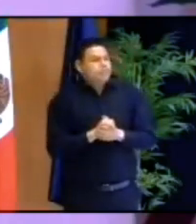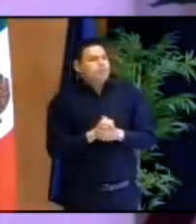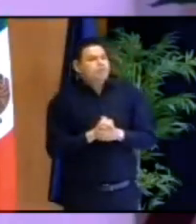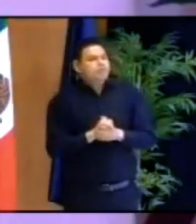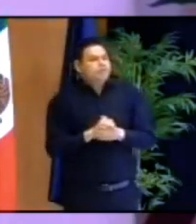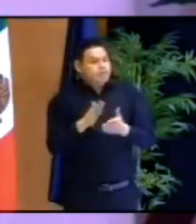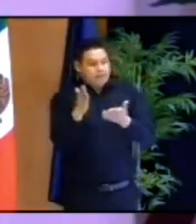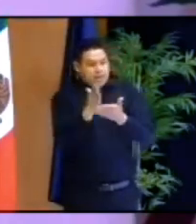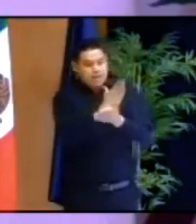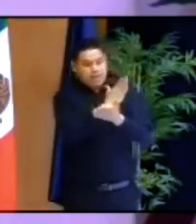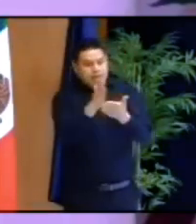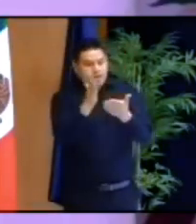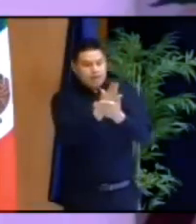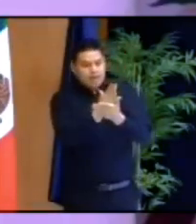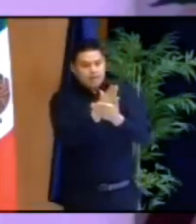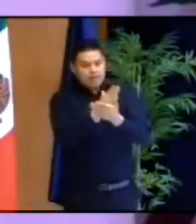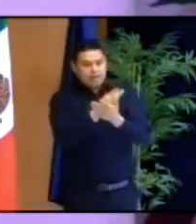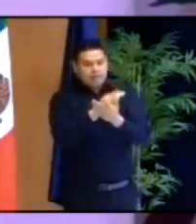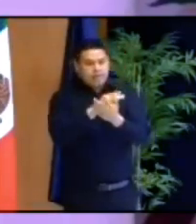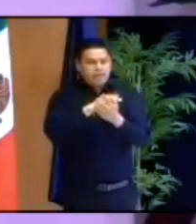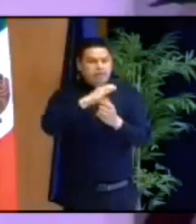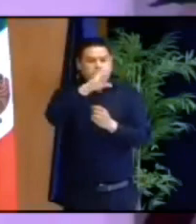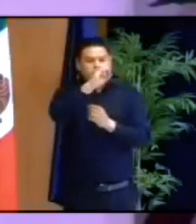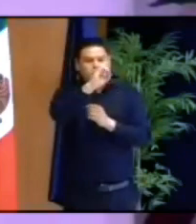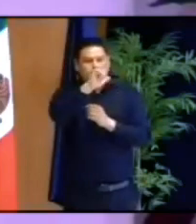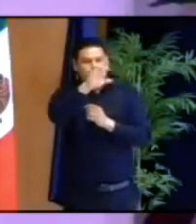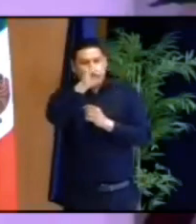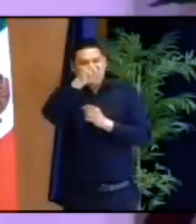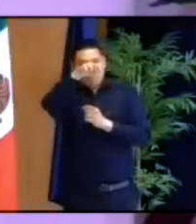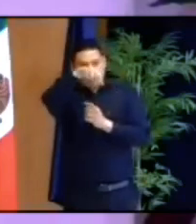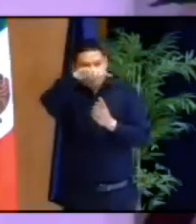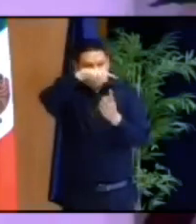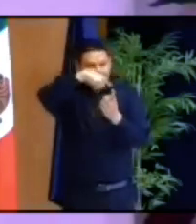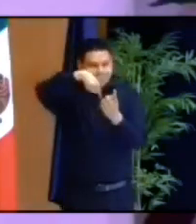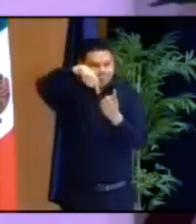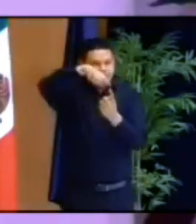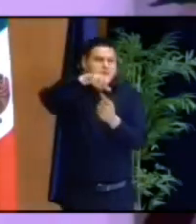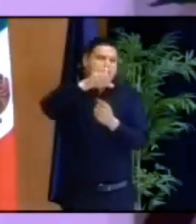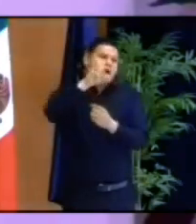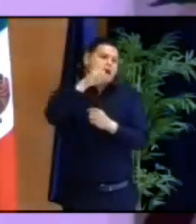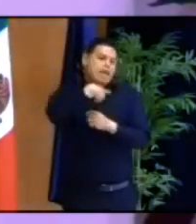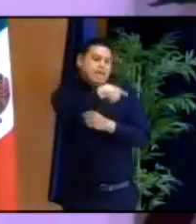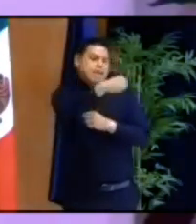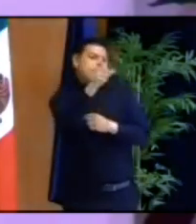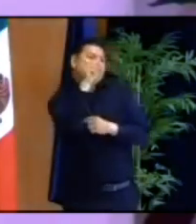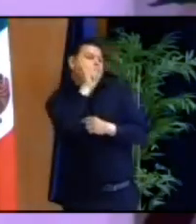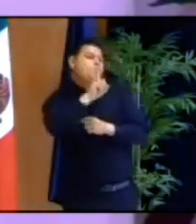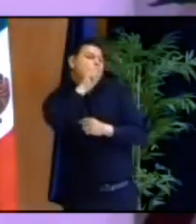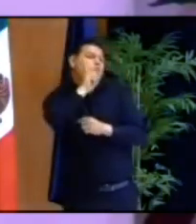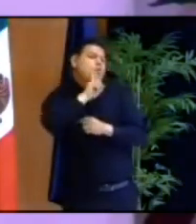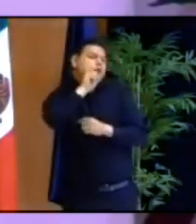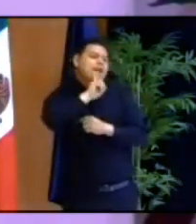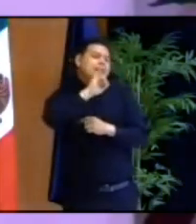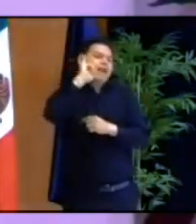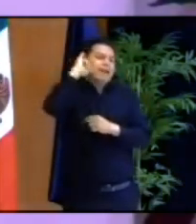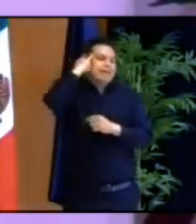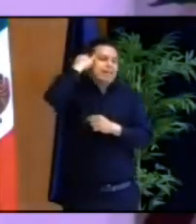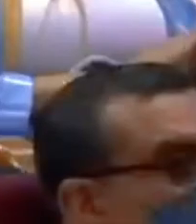Quitamos el Colón de la glorieta de Colón. Y ahí va a ir una mujer indígena, en el centro de Reforma.